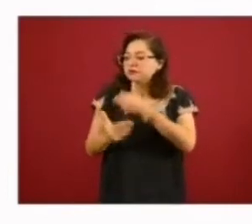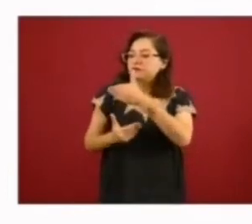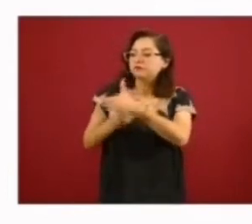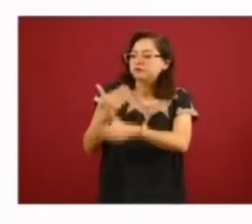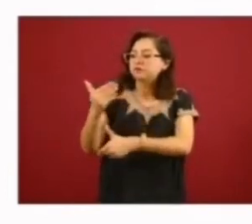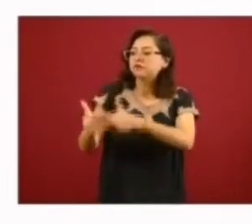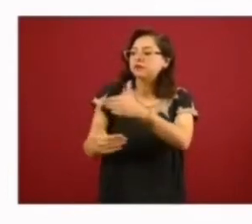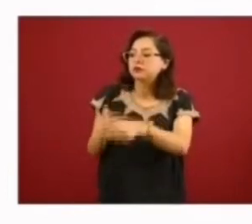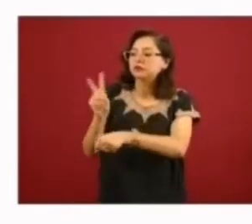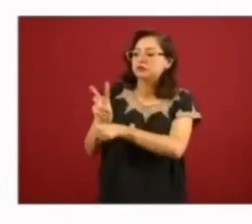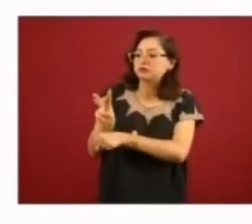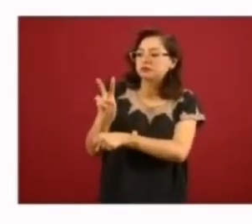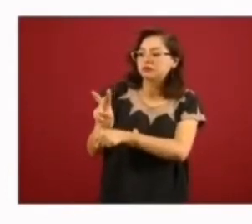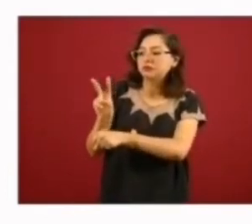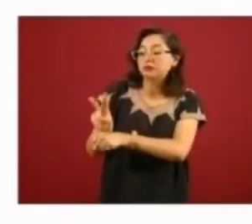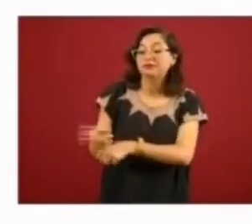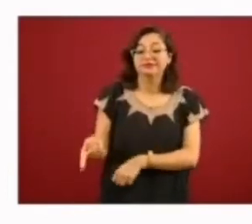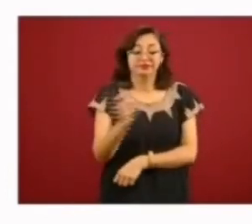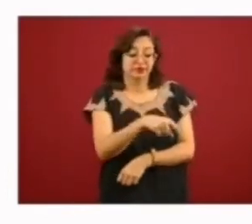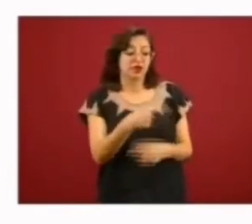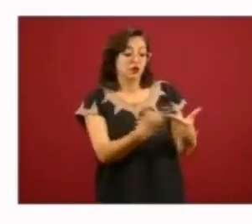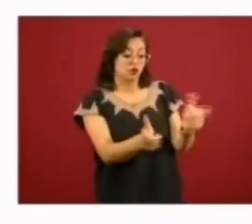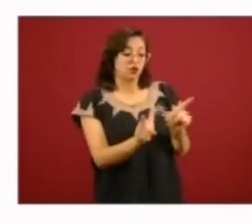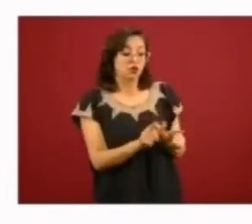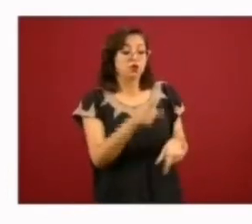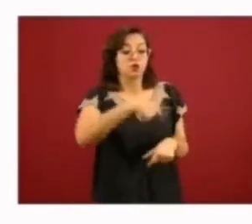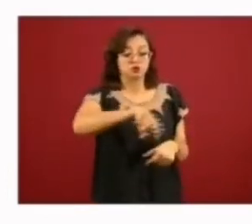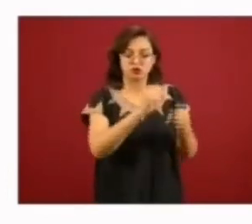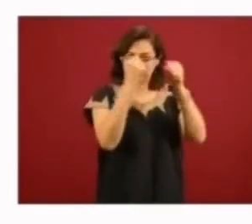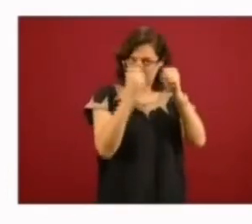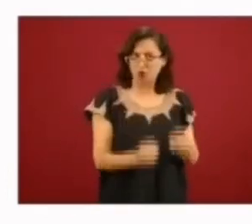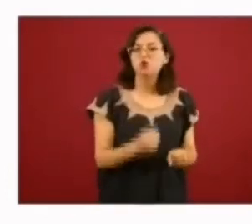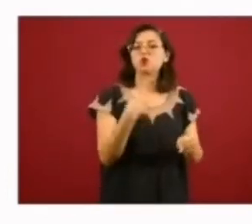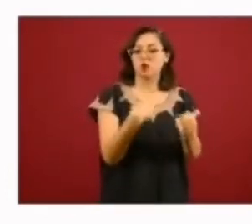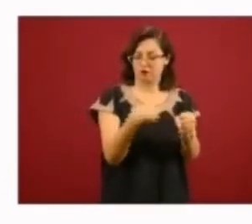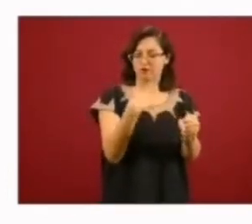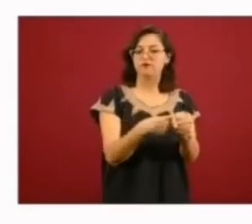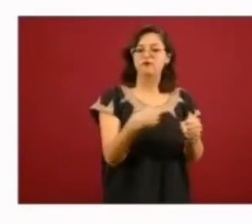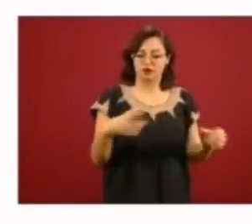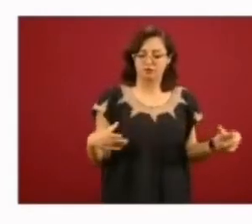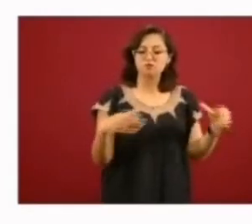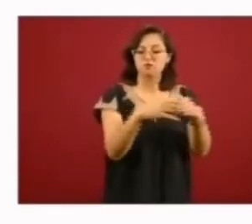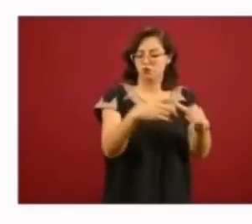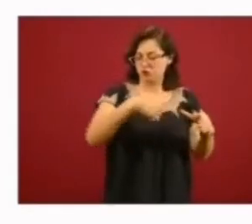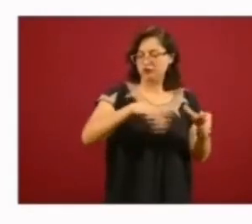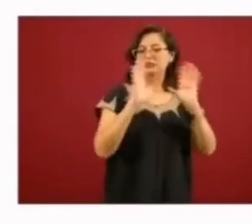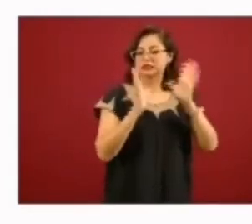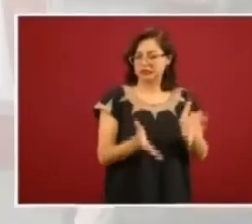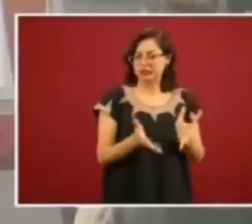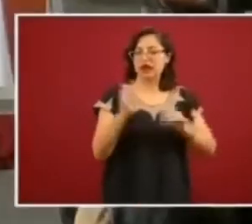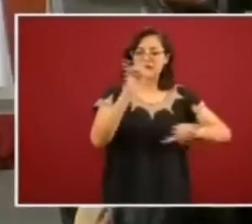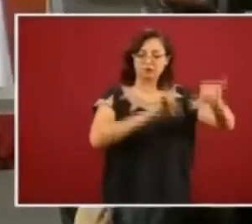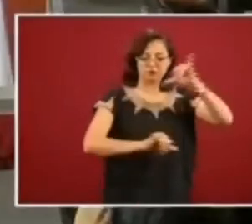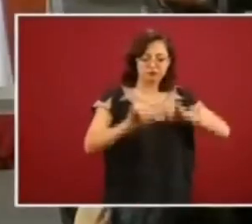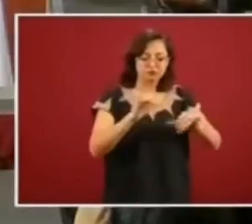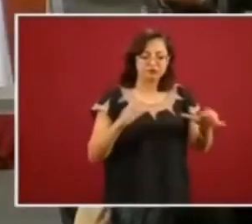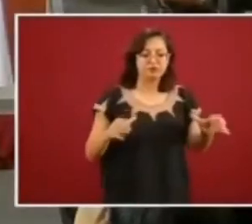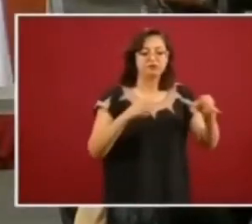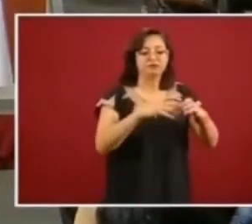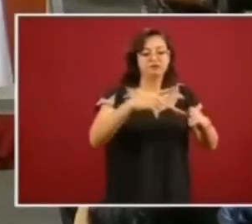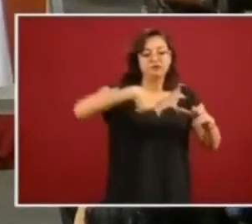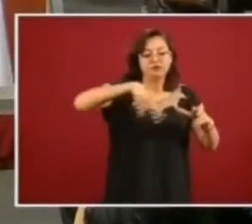casos confirmados. Finalmente los casos confirmados son un subconjunto o una proporción de los casos sospechosos